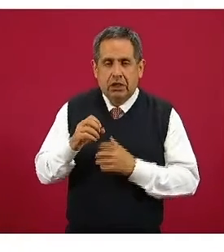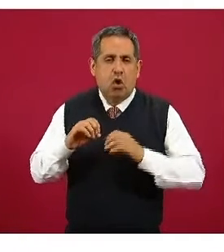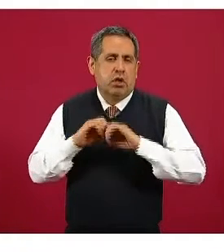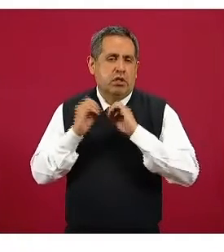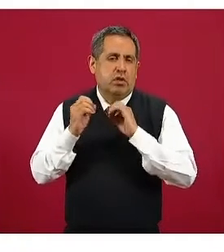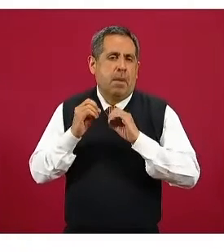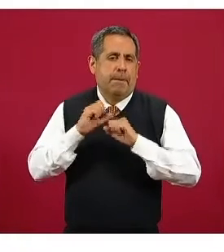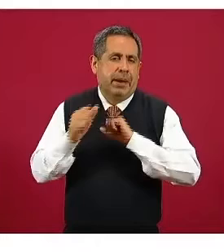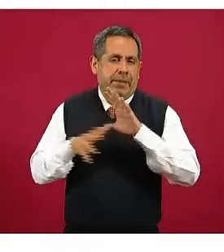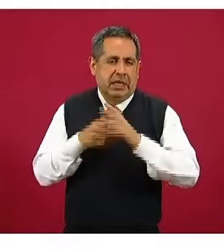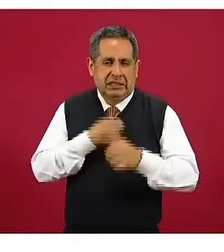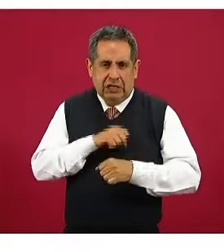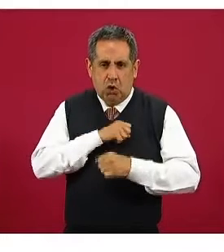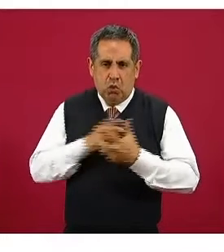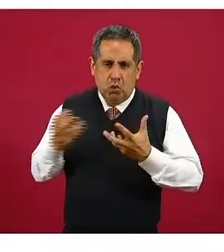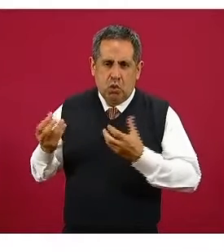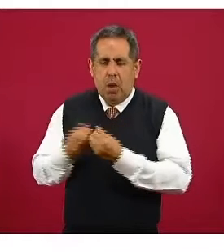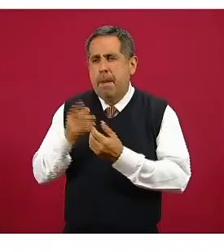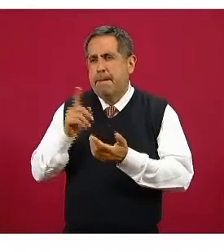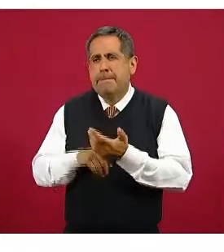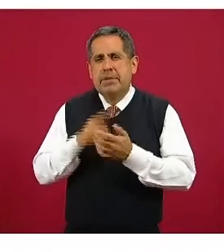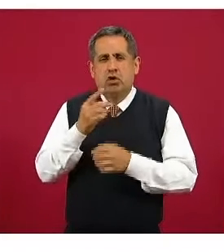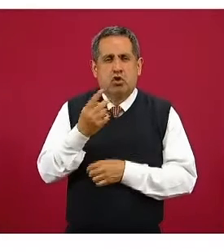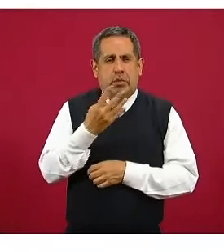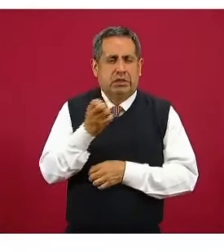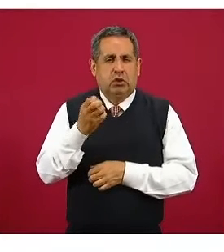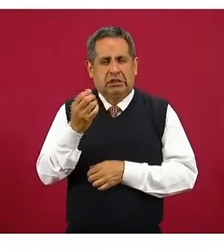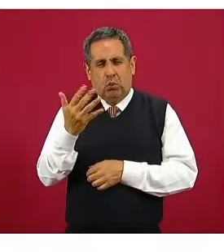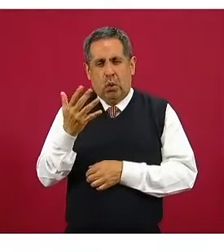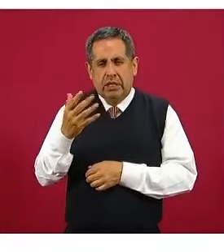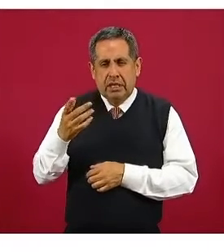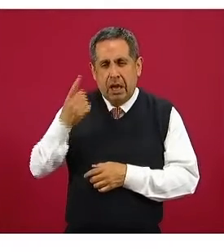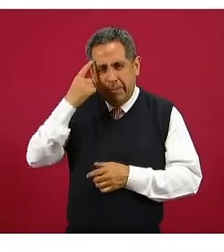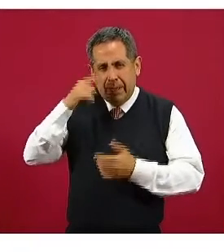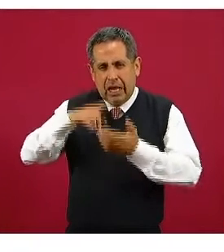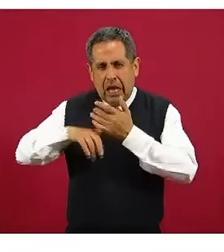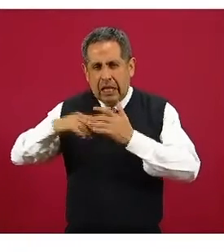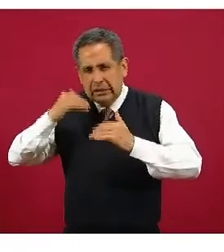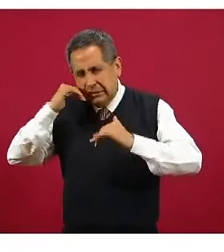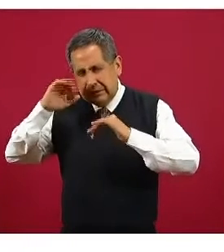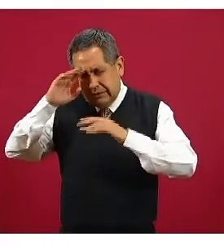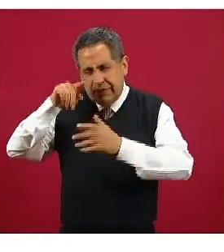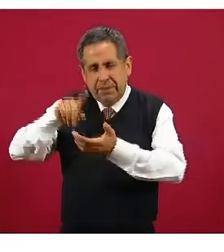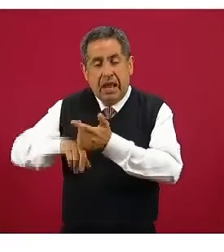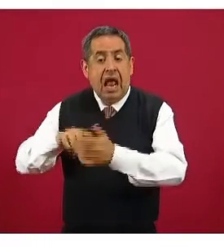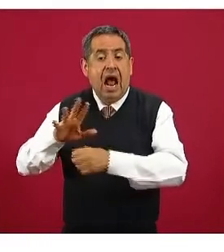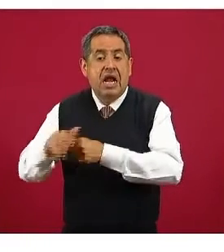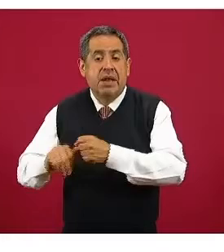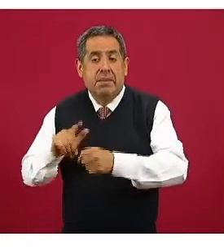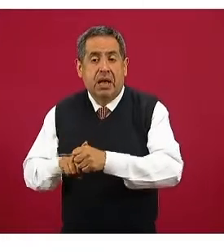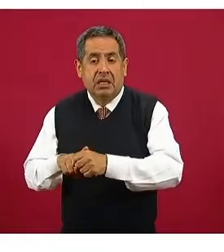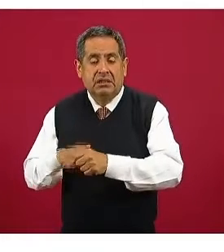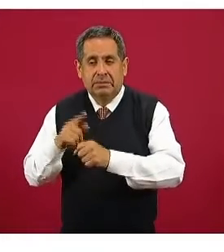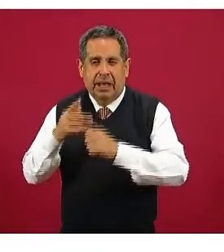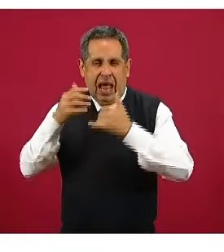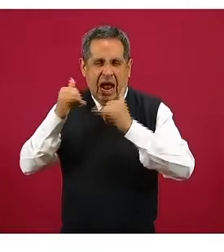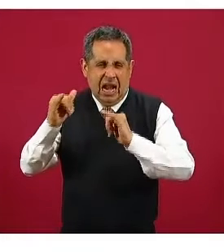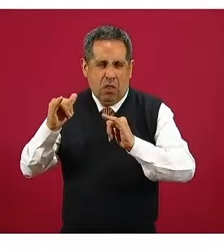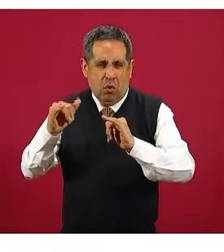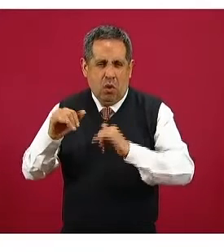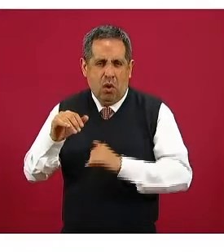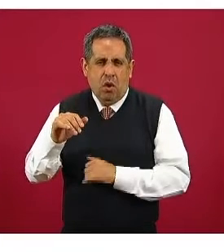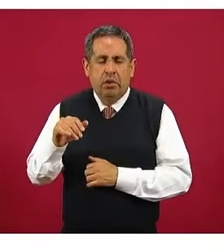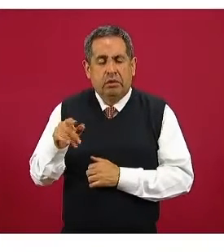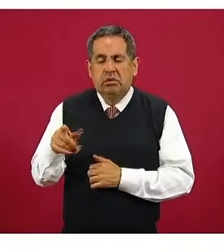centro que tuvo su origen en los años 50 para el control de la fiebre aftosa en animales, especialmente en ganado.